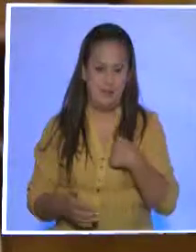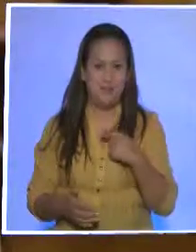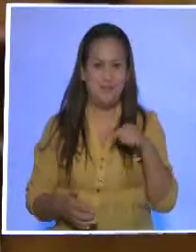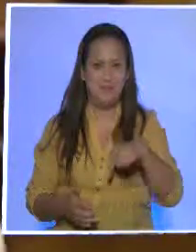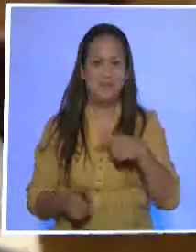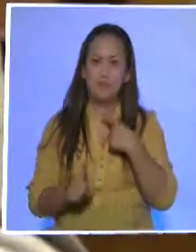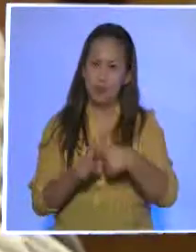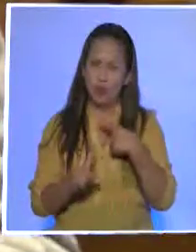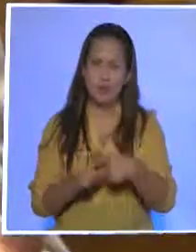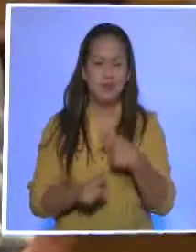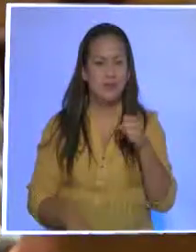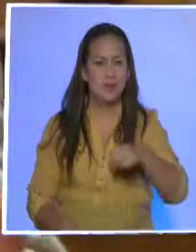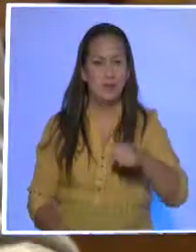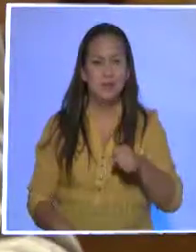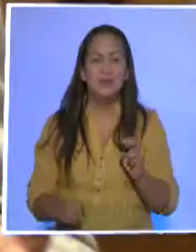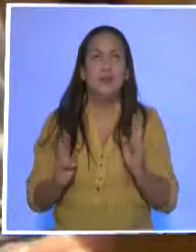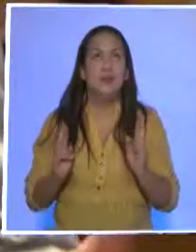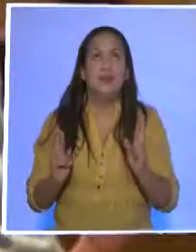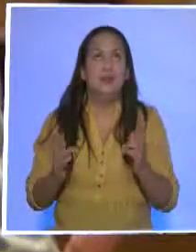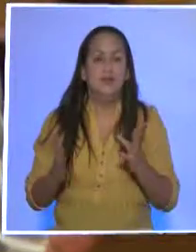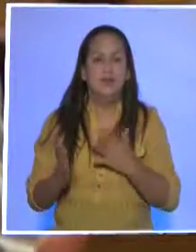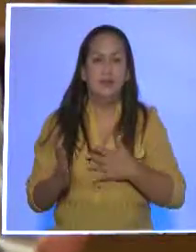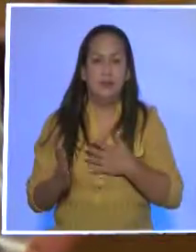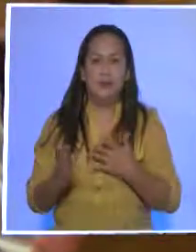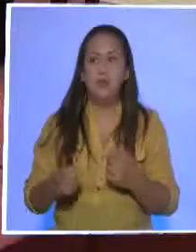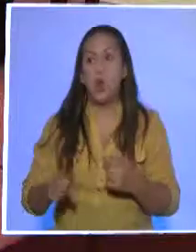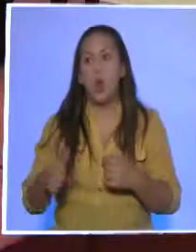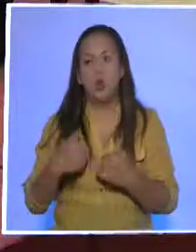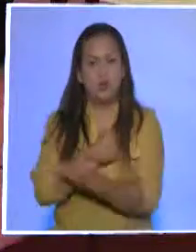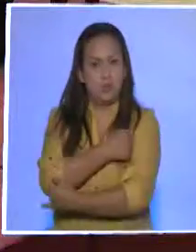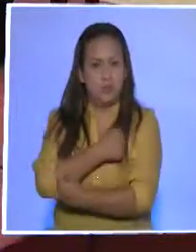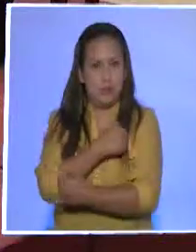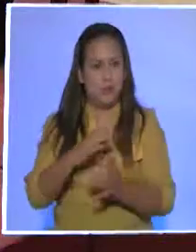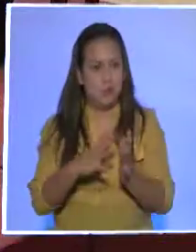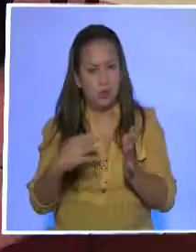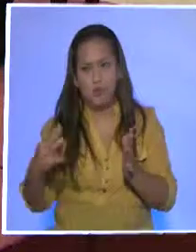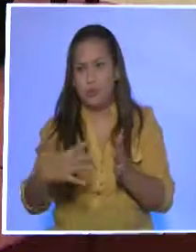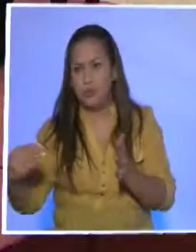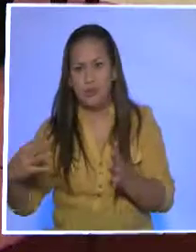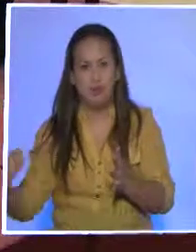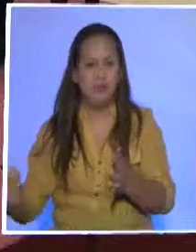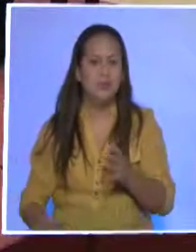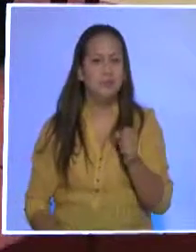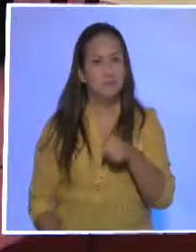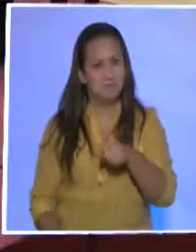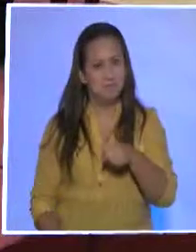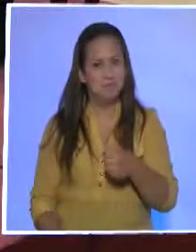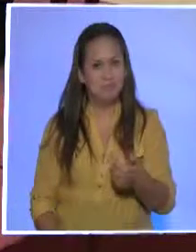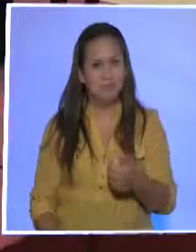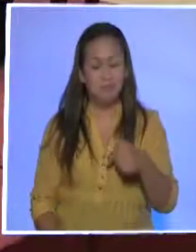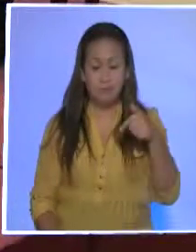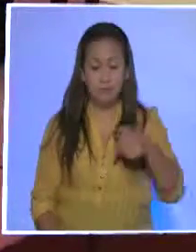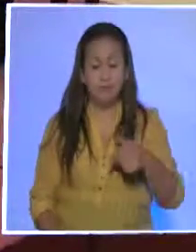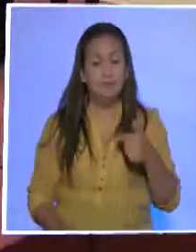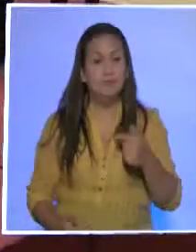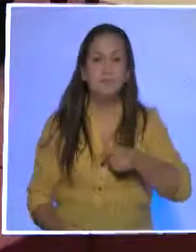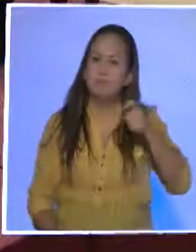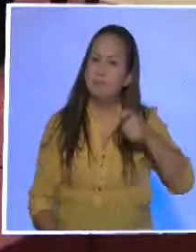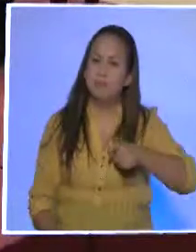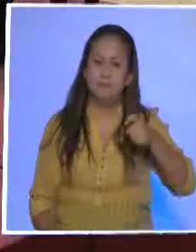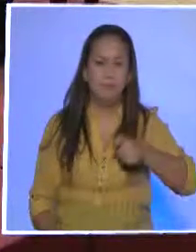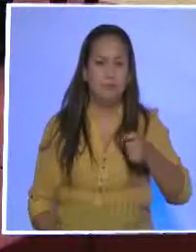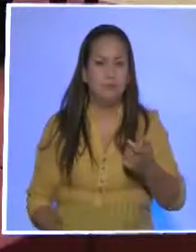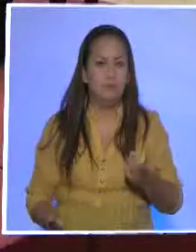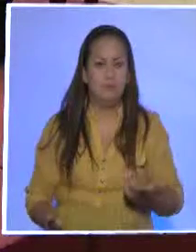y ojalá se pudiera hacer en otros países de américa latina también este yo creo que estamos con una necesidad de poder debatir